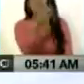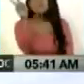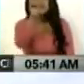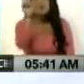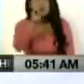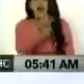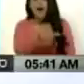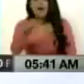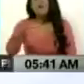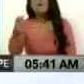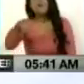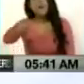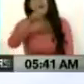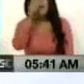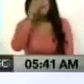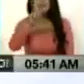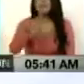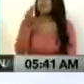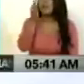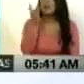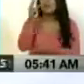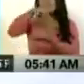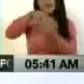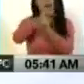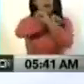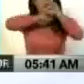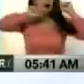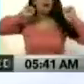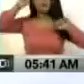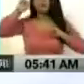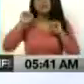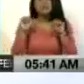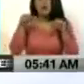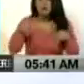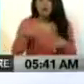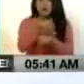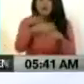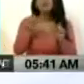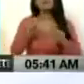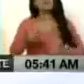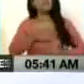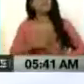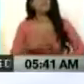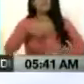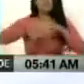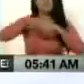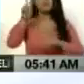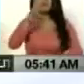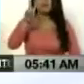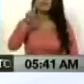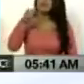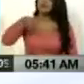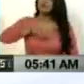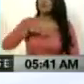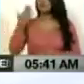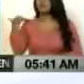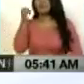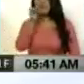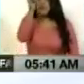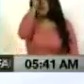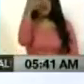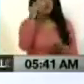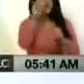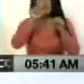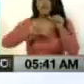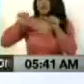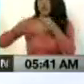muy, muy temprano para construir la patria bonita. Nosotros estaremos hoy repasando las informaciones más importantes de este fin de semana. Este fin de